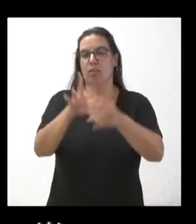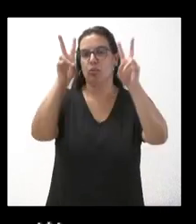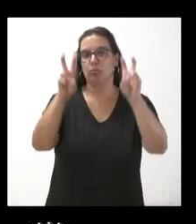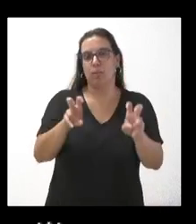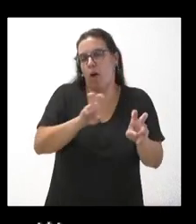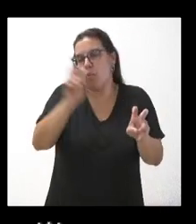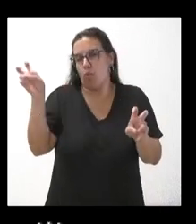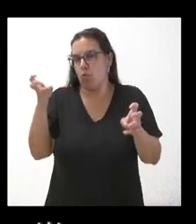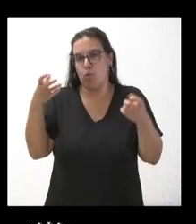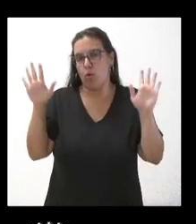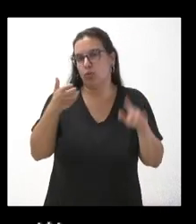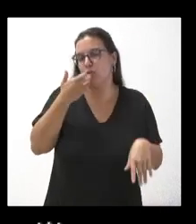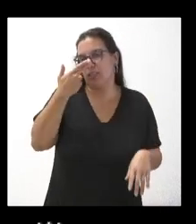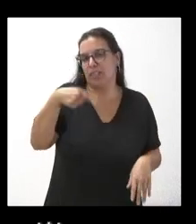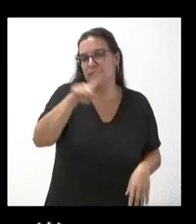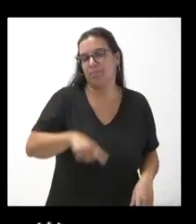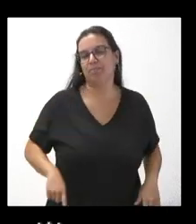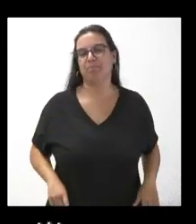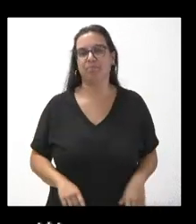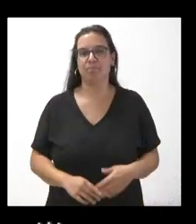otra que resulte de su interés.